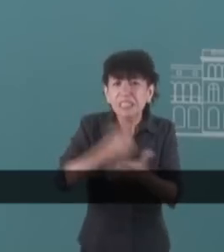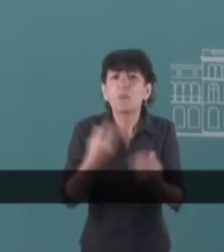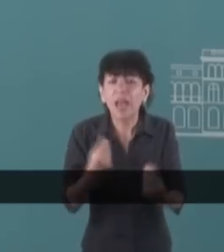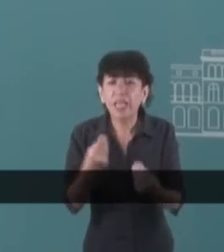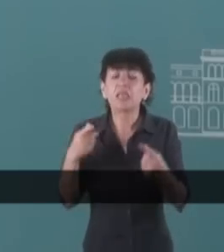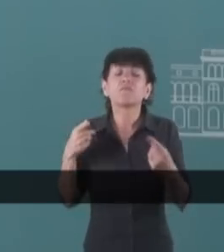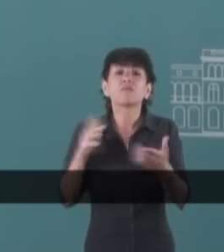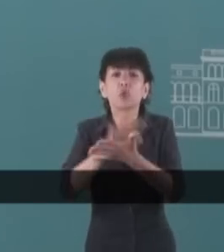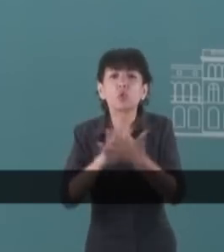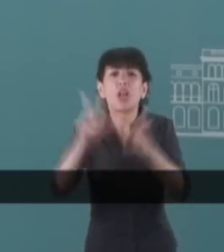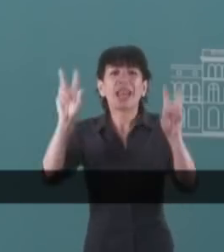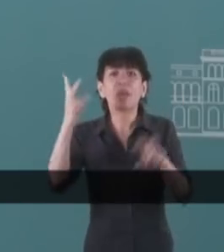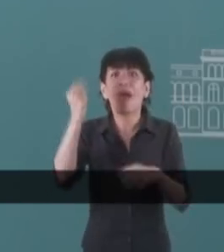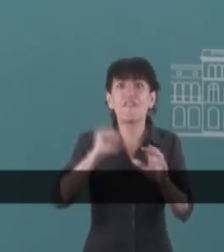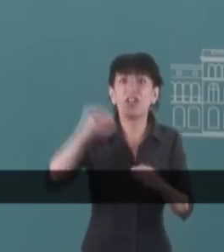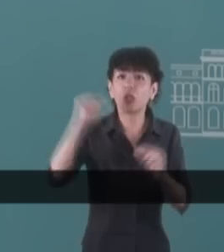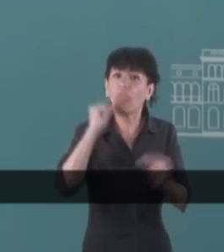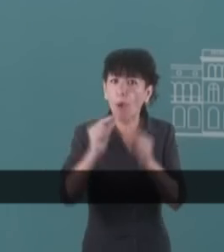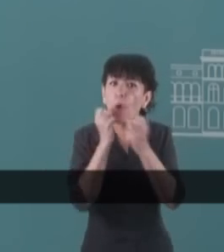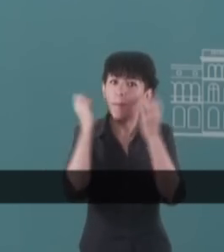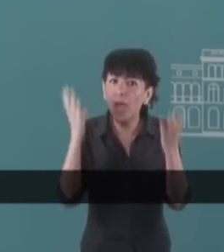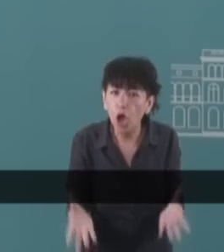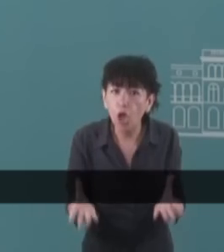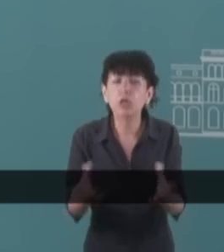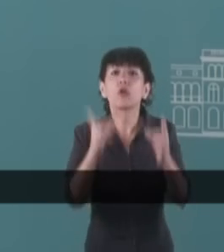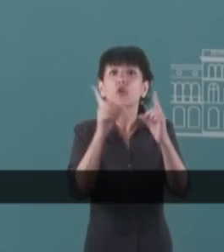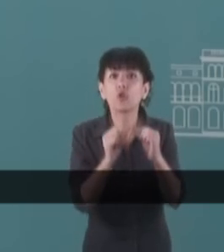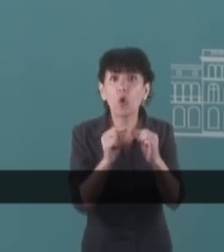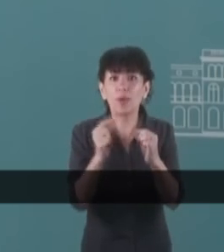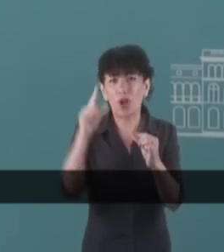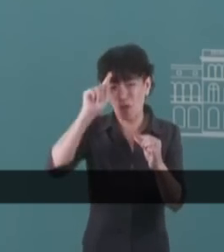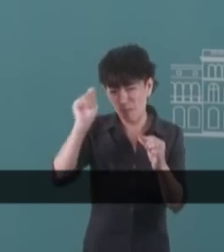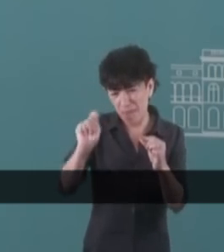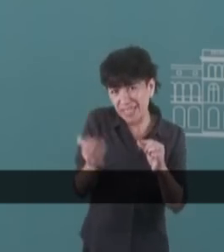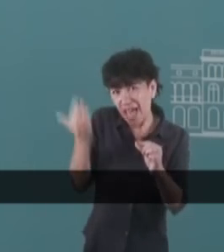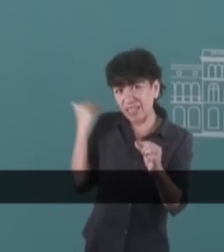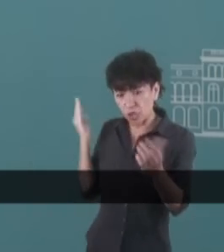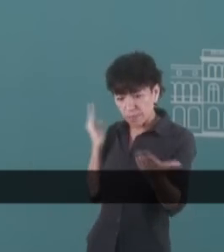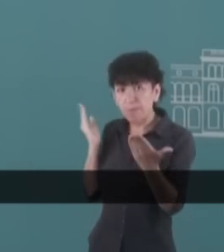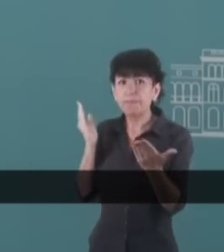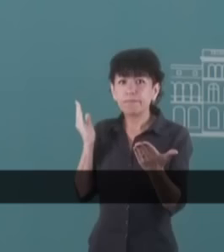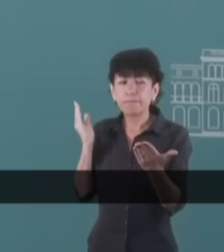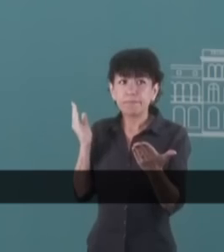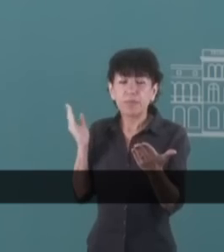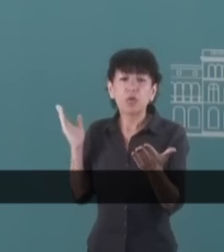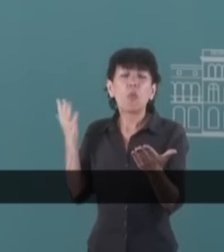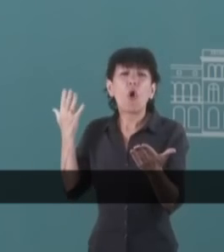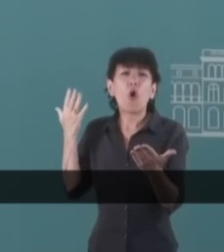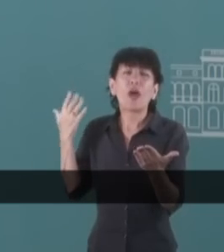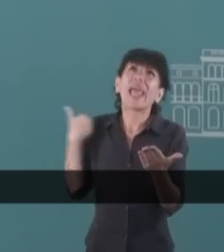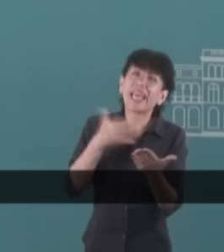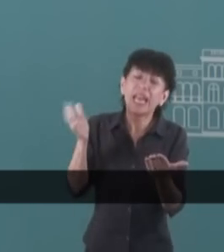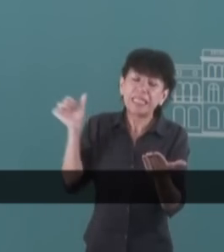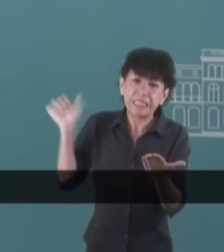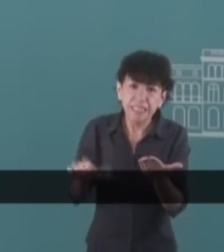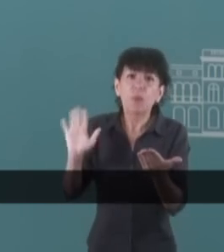inflación, venimos mejorando, los índices del mes anterior fueron muy buenos, malos en el contexto general, pero